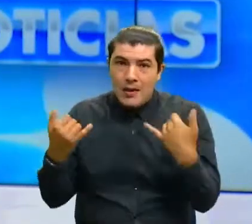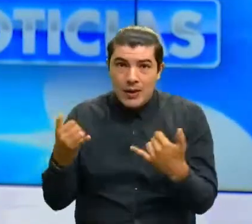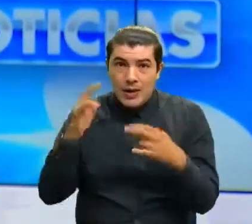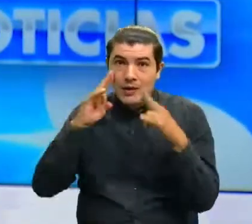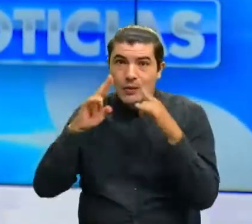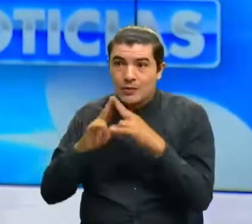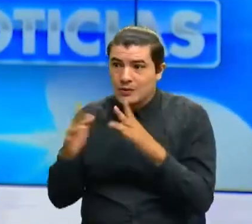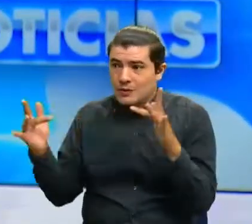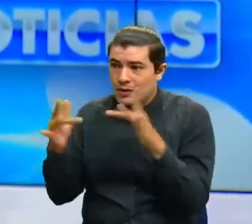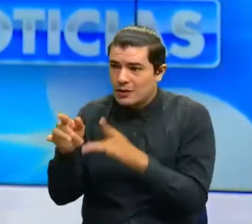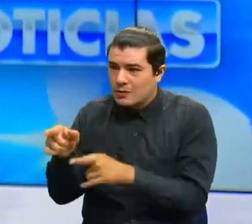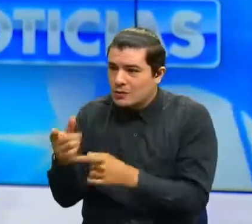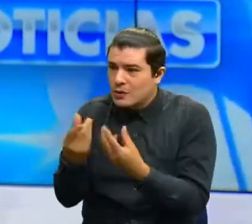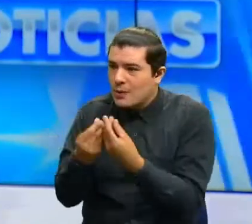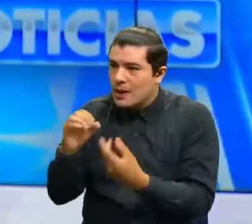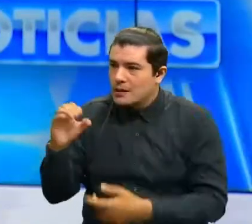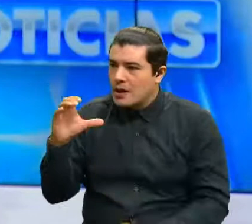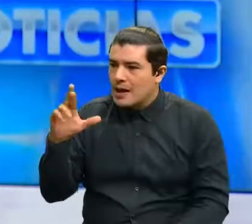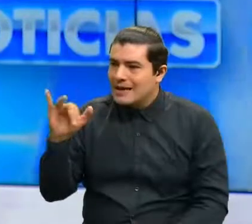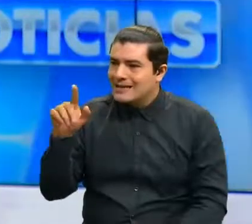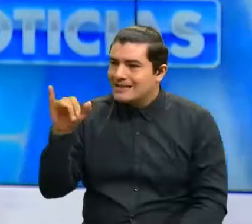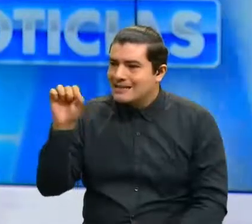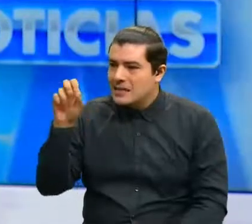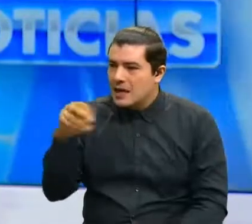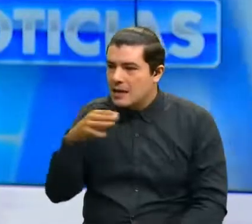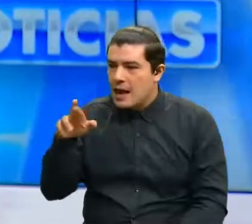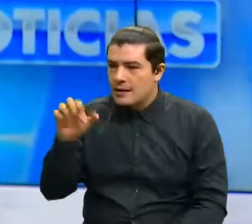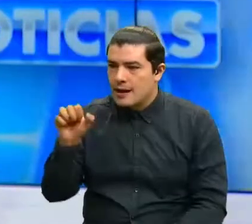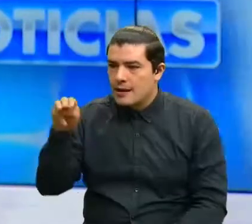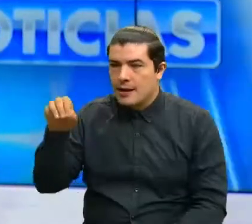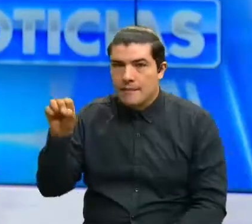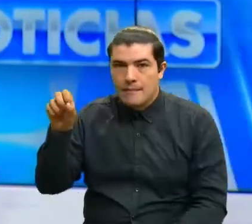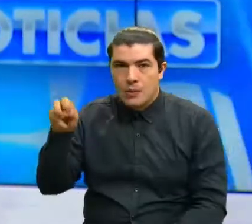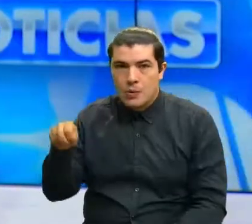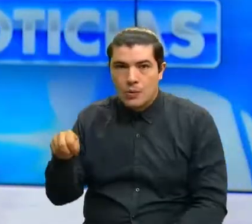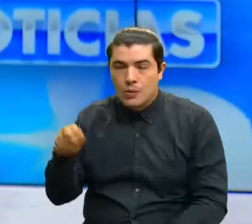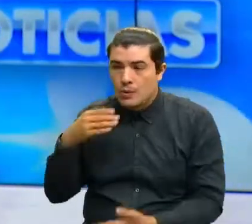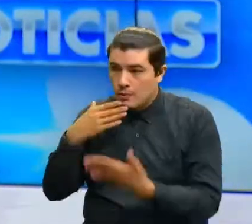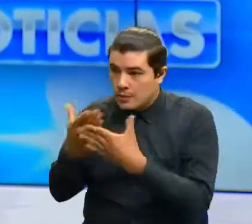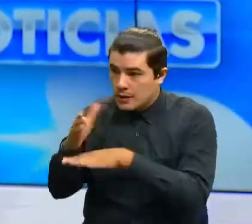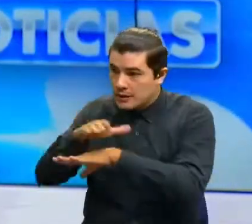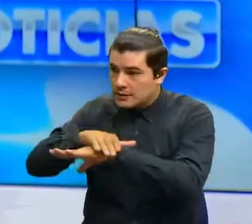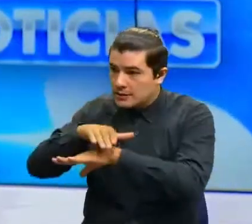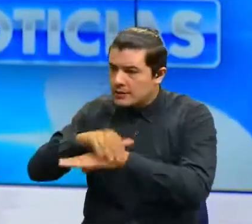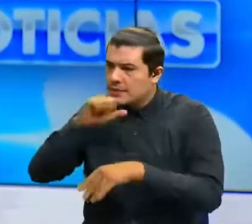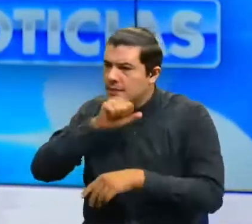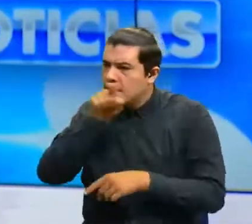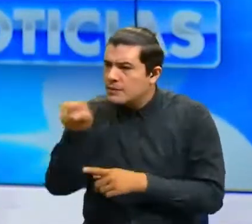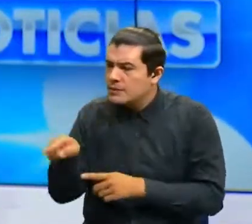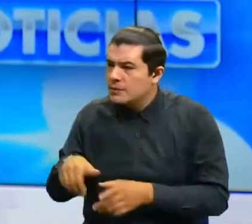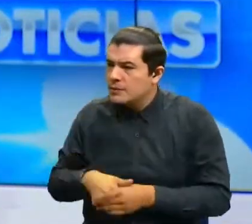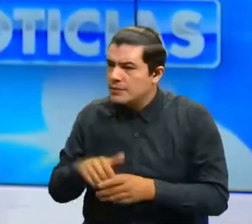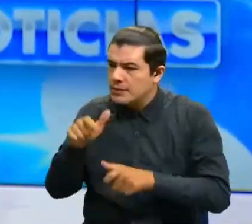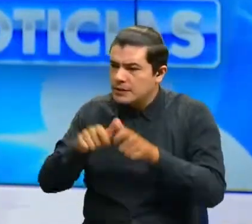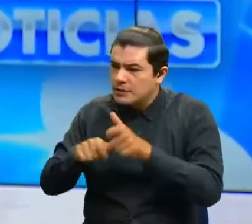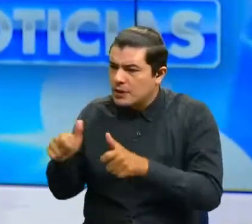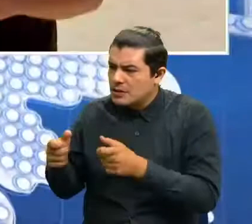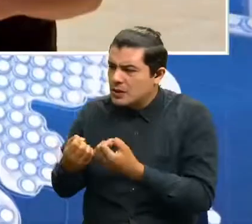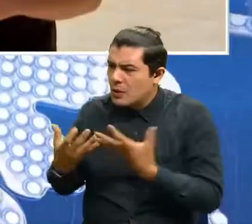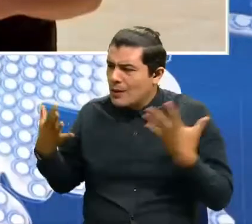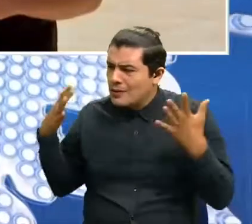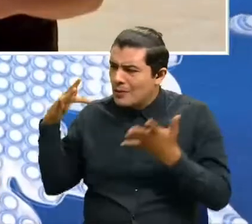zona, Cristian Ramón. Cristian, buenas tardes y cuéntenos, ¿cuántas personas llegaron al lugar y qué dicen los usuarios?